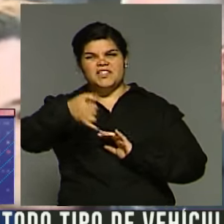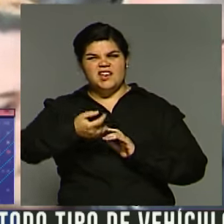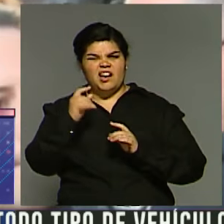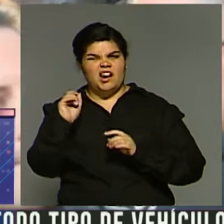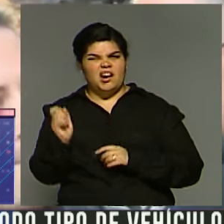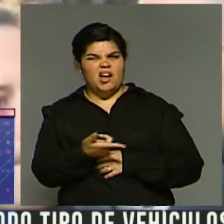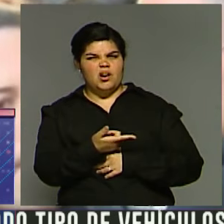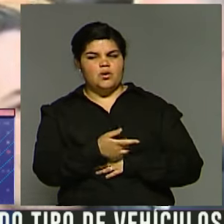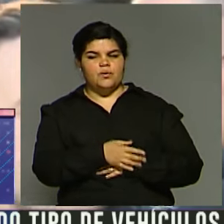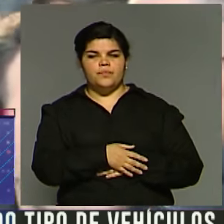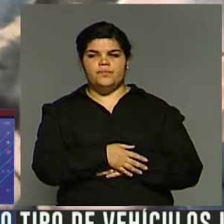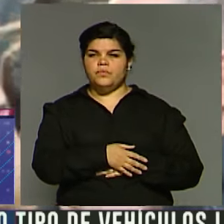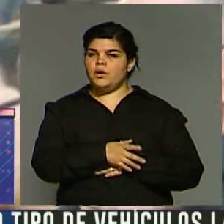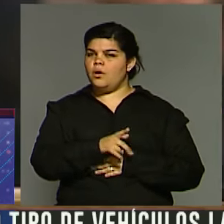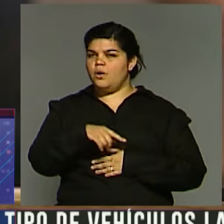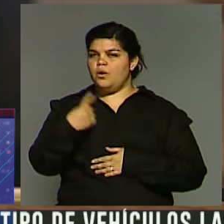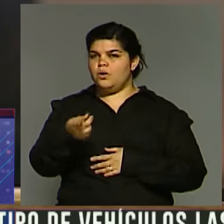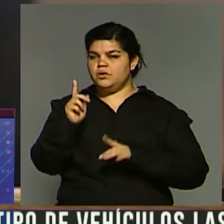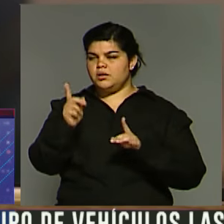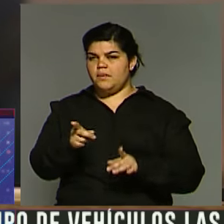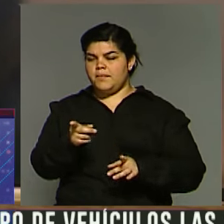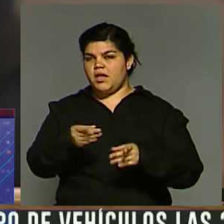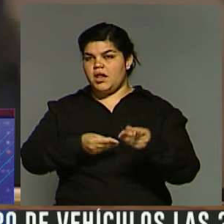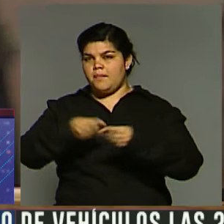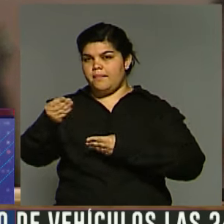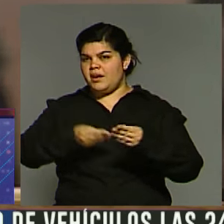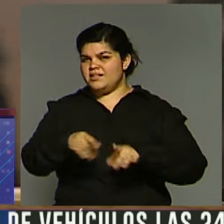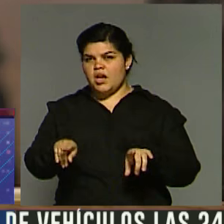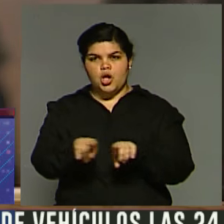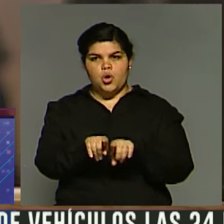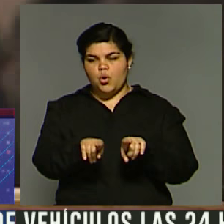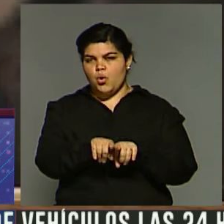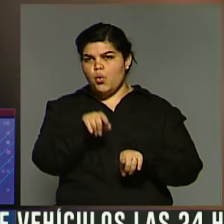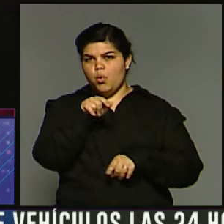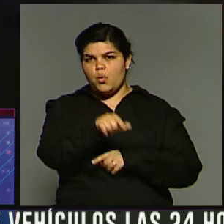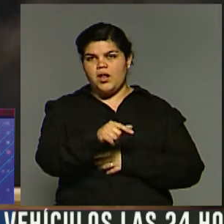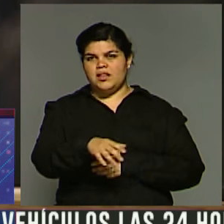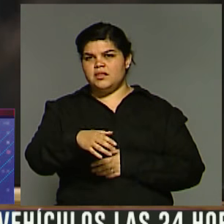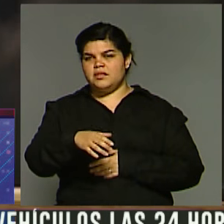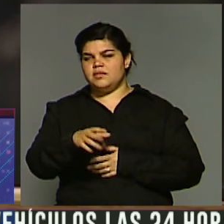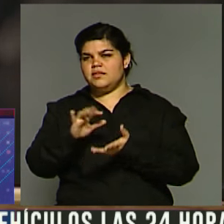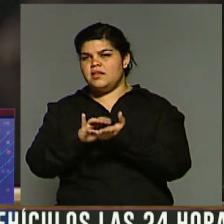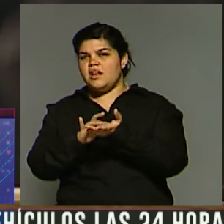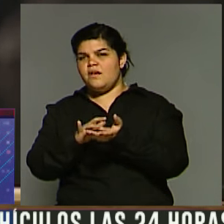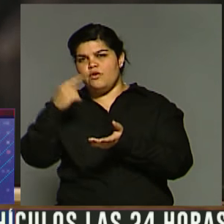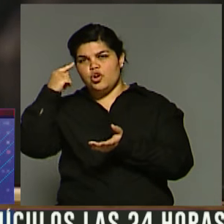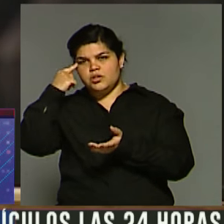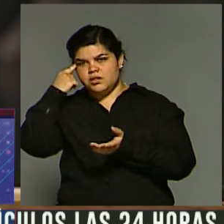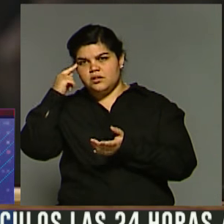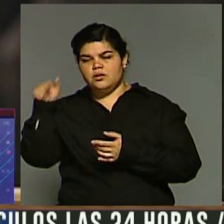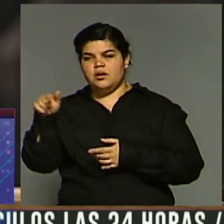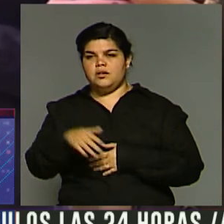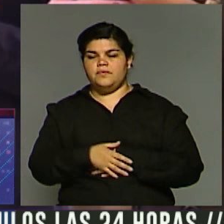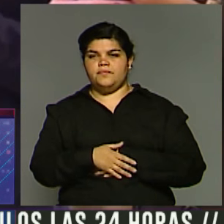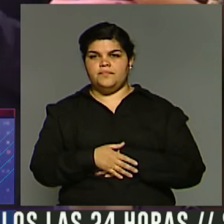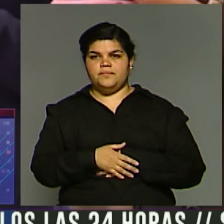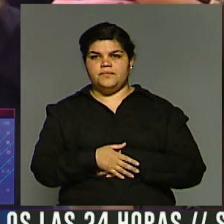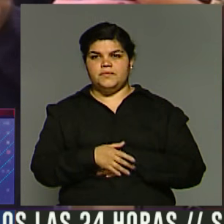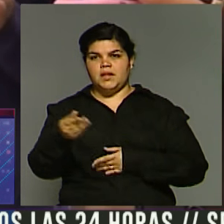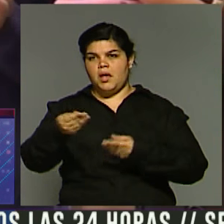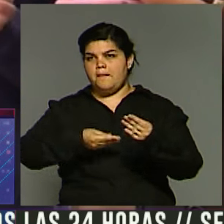otra compañía que se dio a conocer en estos días que hizo lo mismo con teléfonos que son chinos, que la compañía se llama Xiaomi, que es una compañía